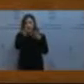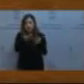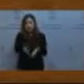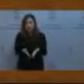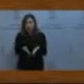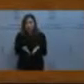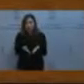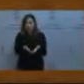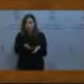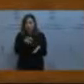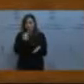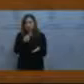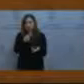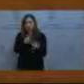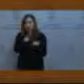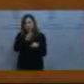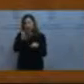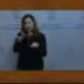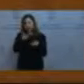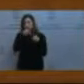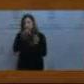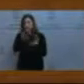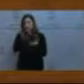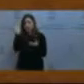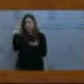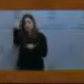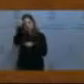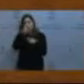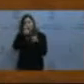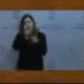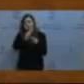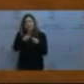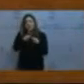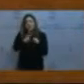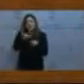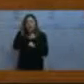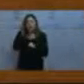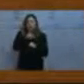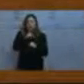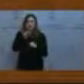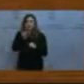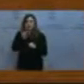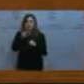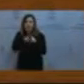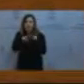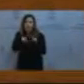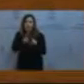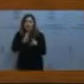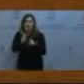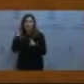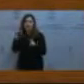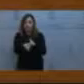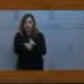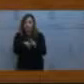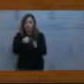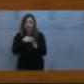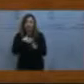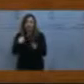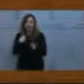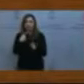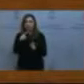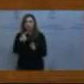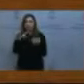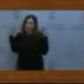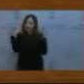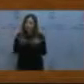planteaban, políticas de desempleo, de pymes, que yo querría saber reforzar la atención primaria en sanidad. Y citaba centros